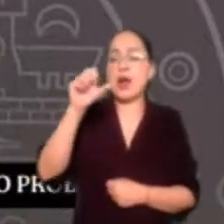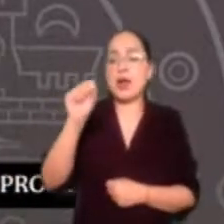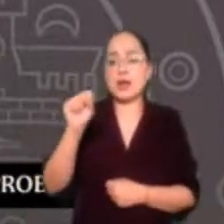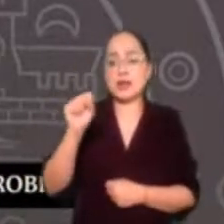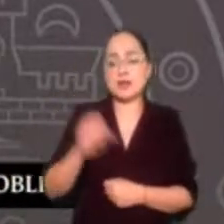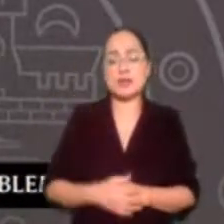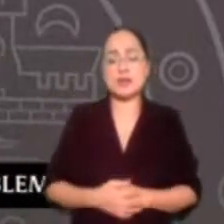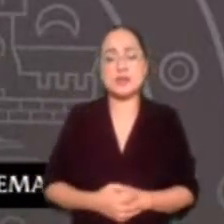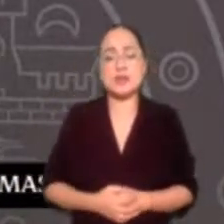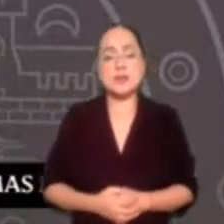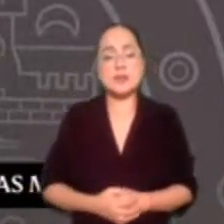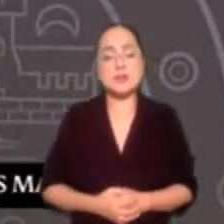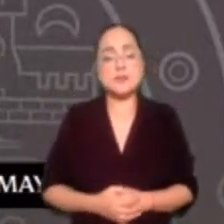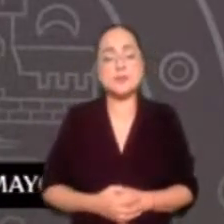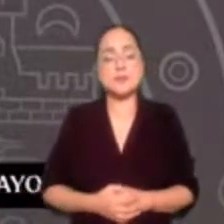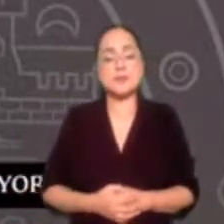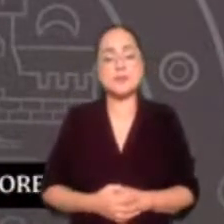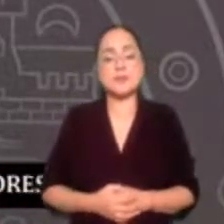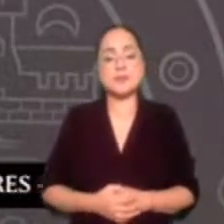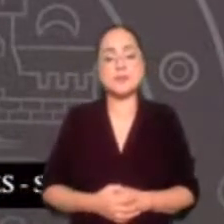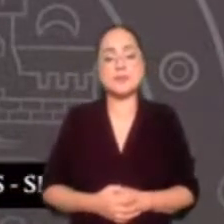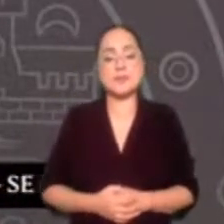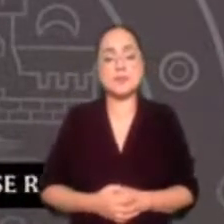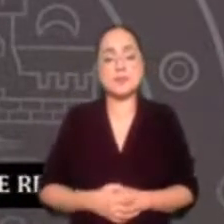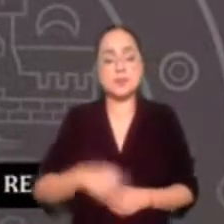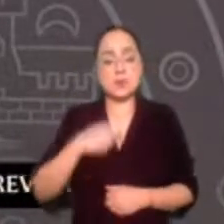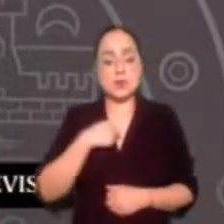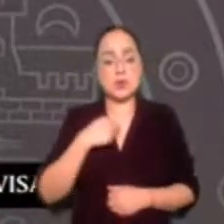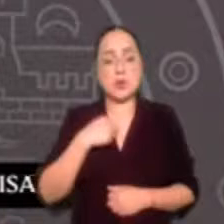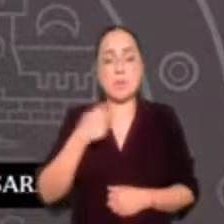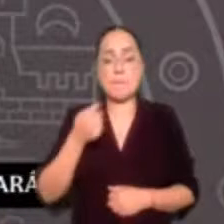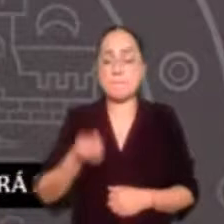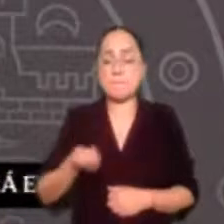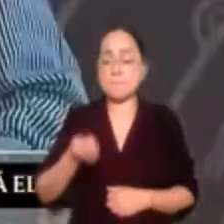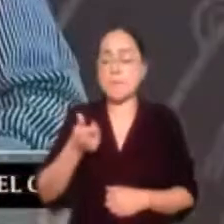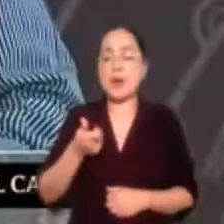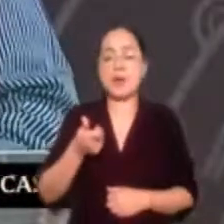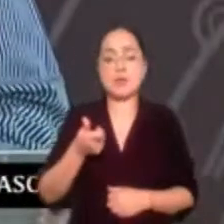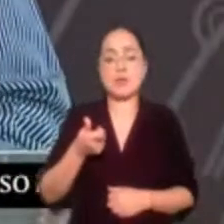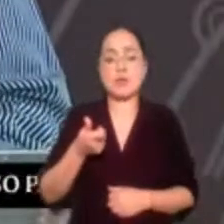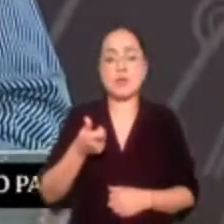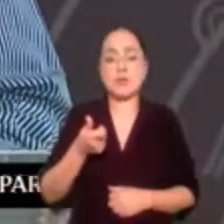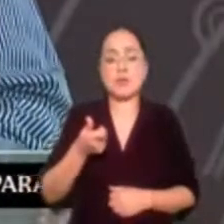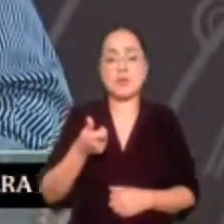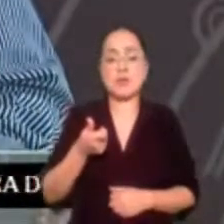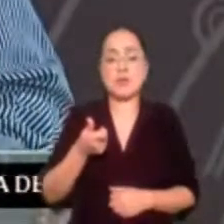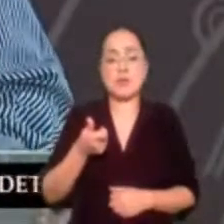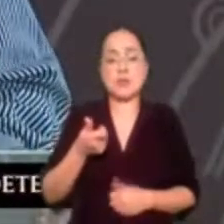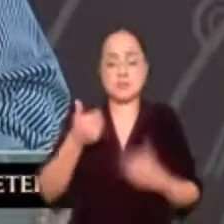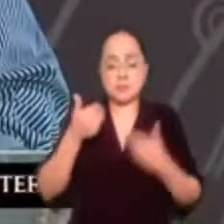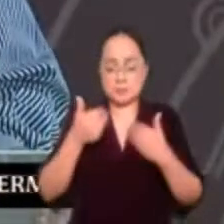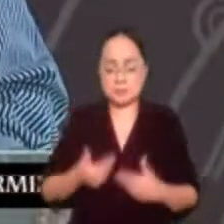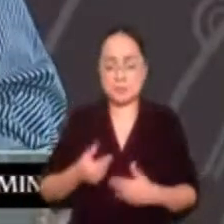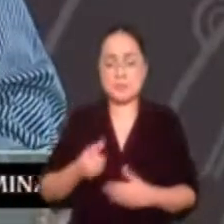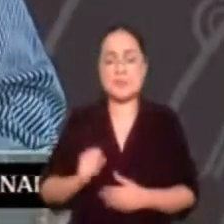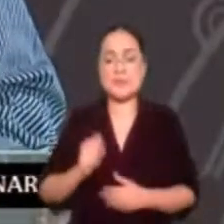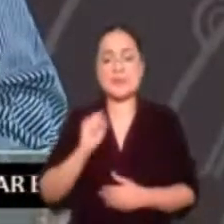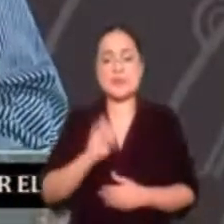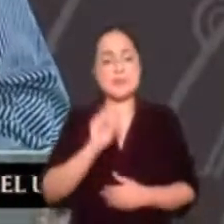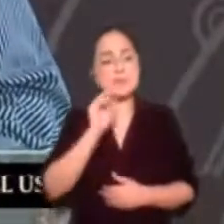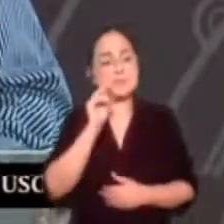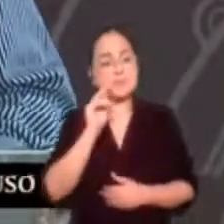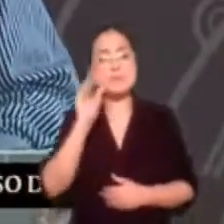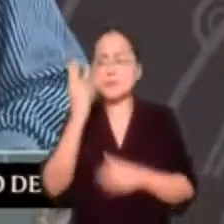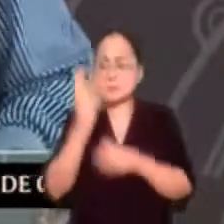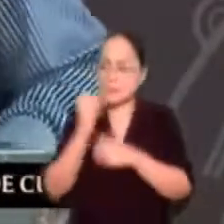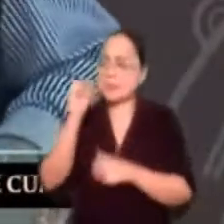y fui el primero, antes no, que permití que se revisara la